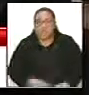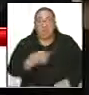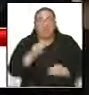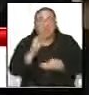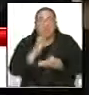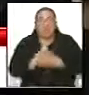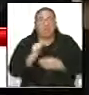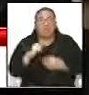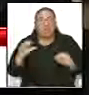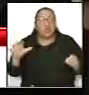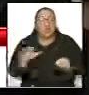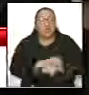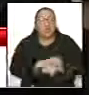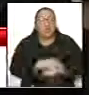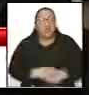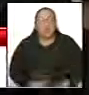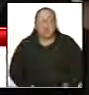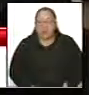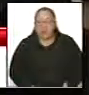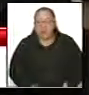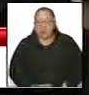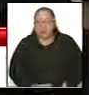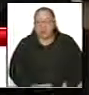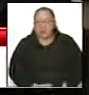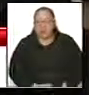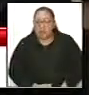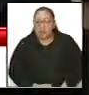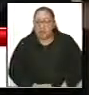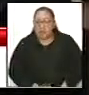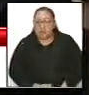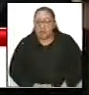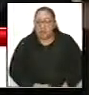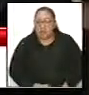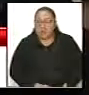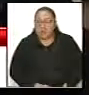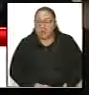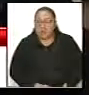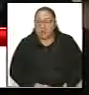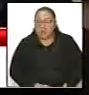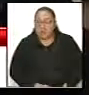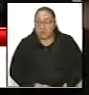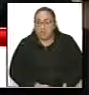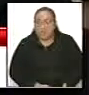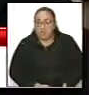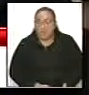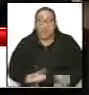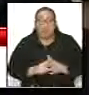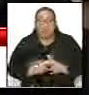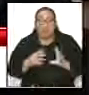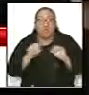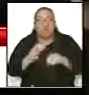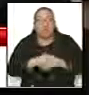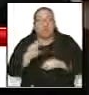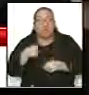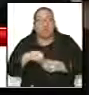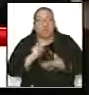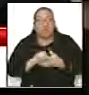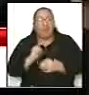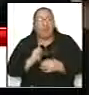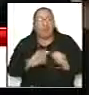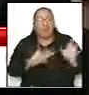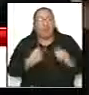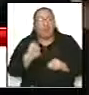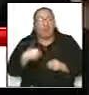están cubiertas con las redes actuales. Pero si empezamos a hablar de los municipios, estamos hablando de más de